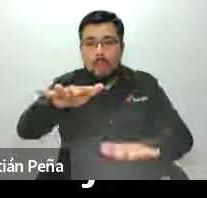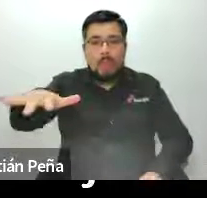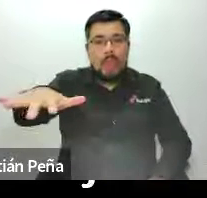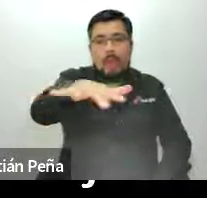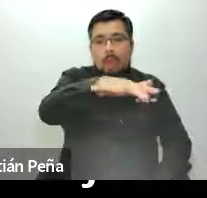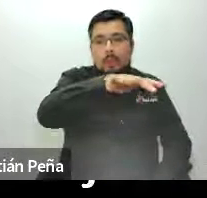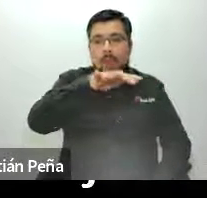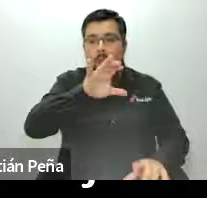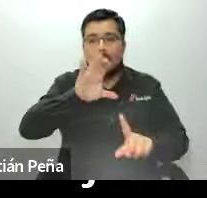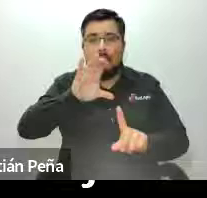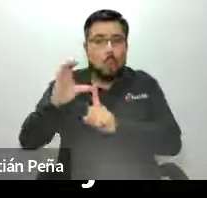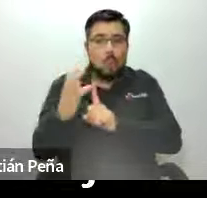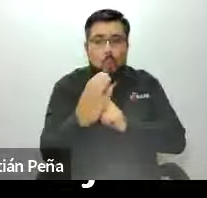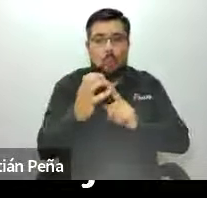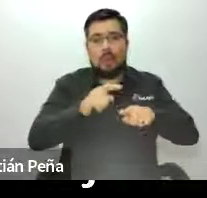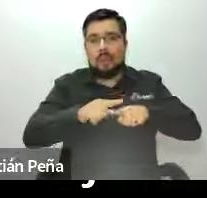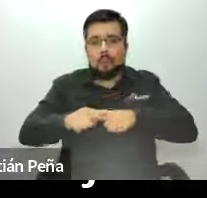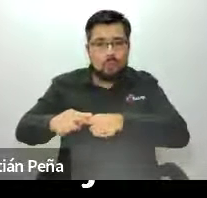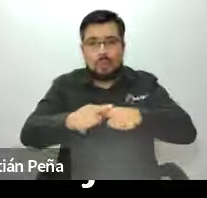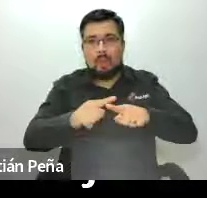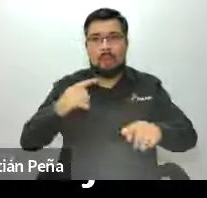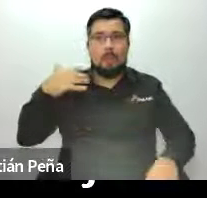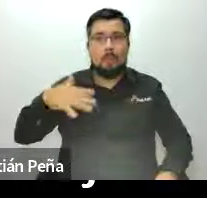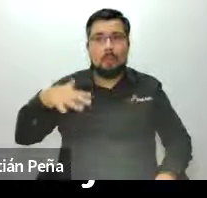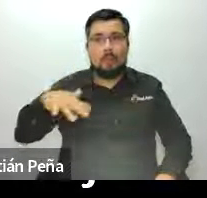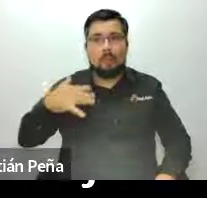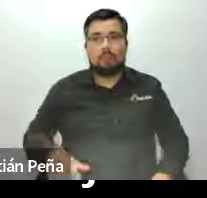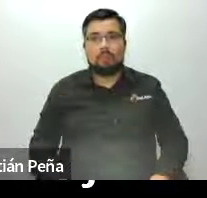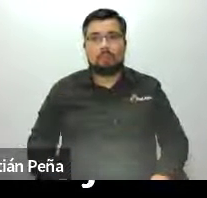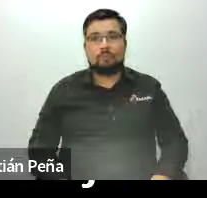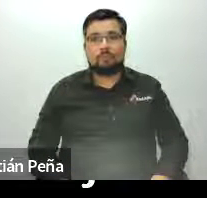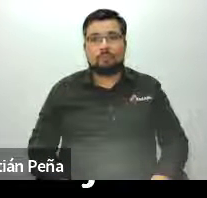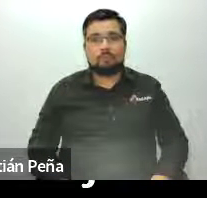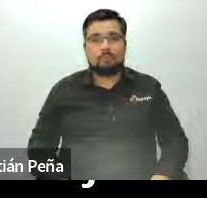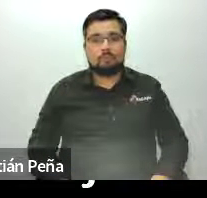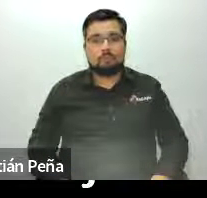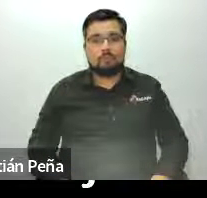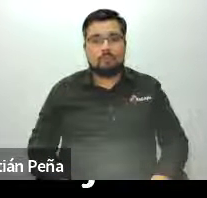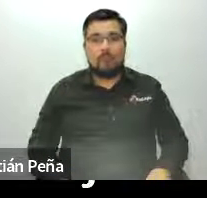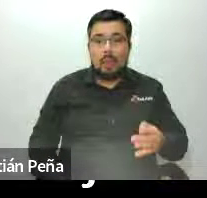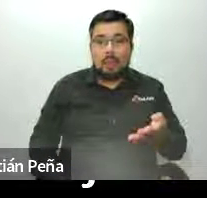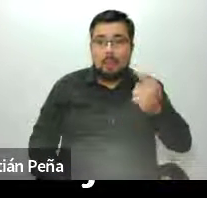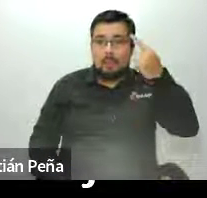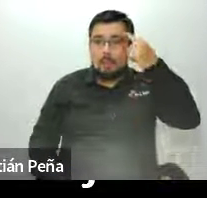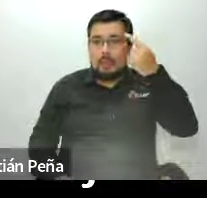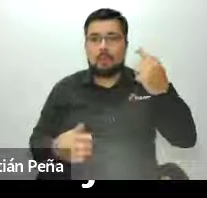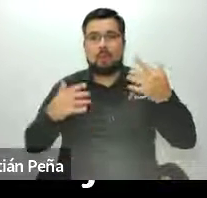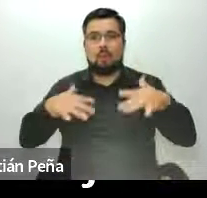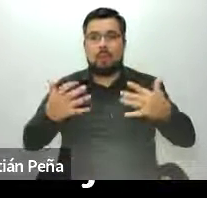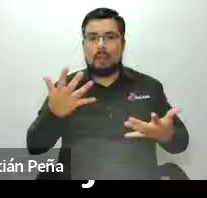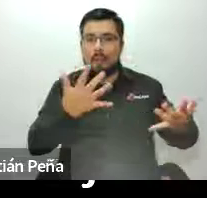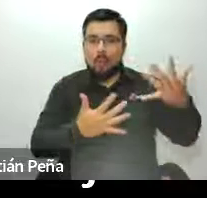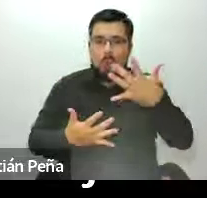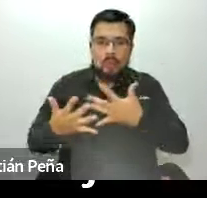su cultura, de su sociedad, y lo reconozca como relevante, ¿no? Este cuidado. También, por